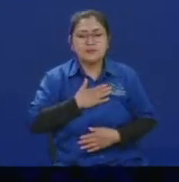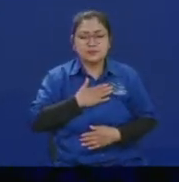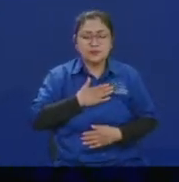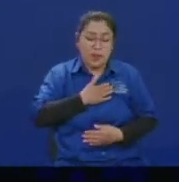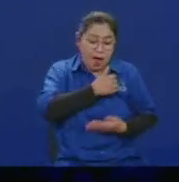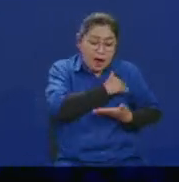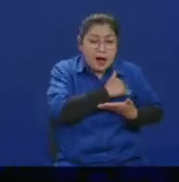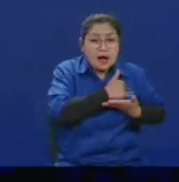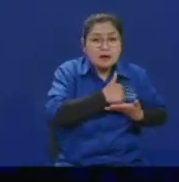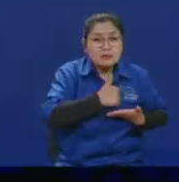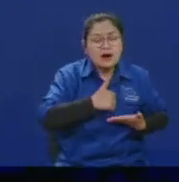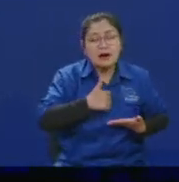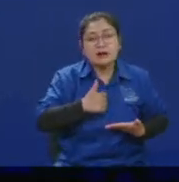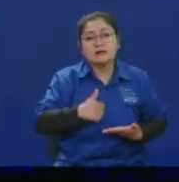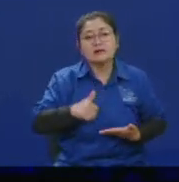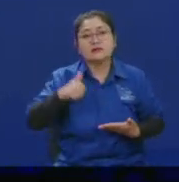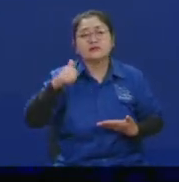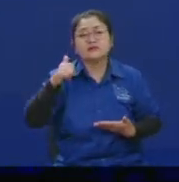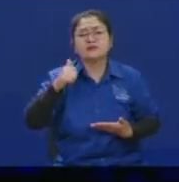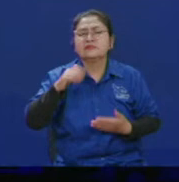alma,